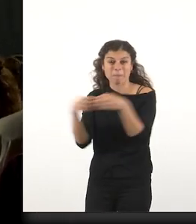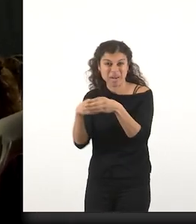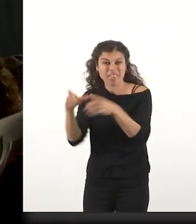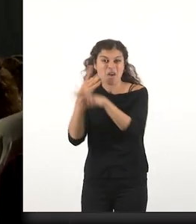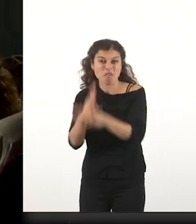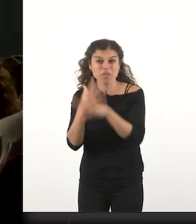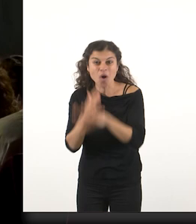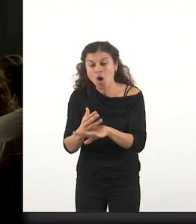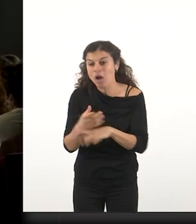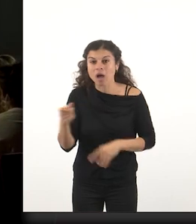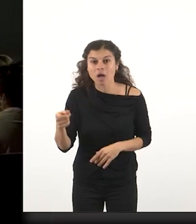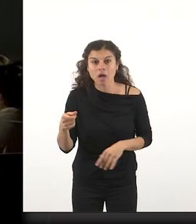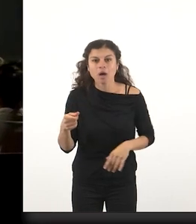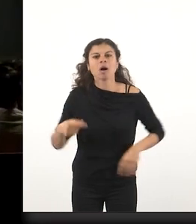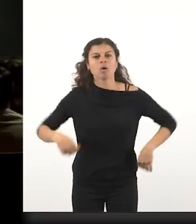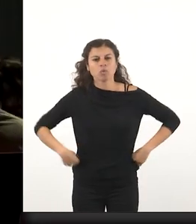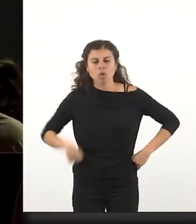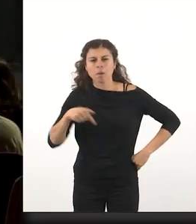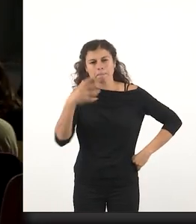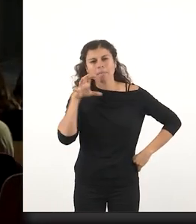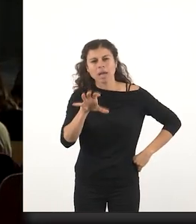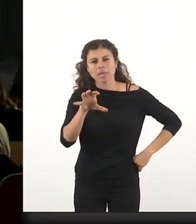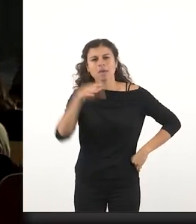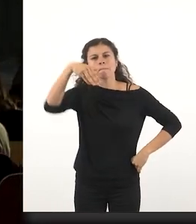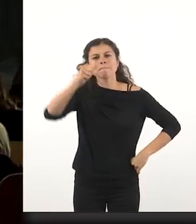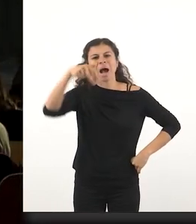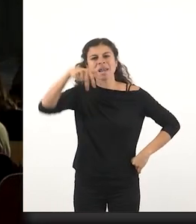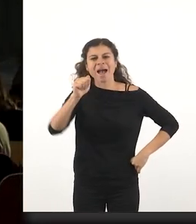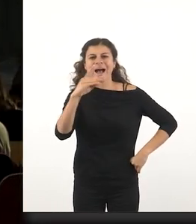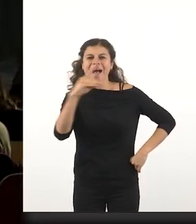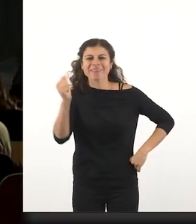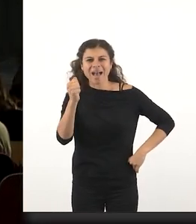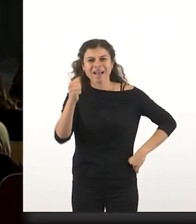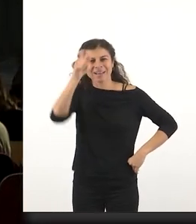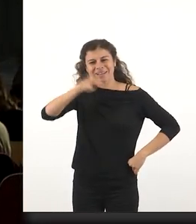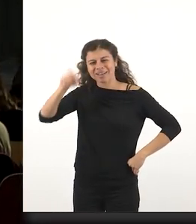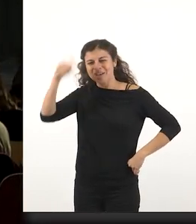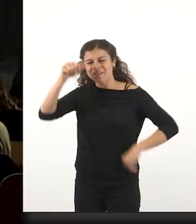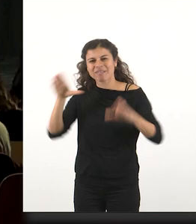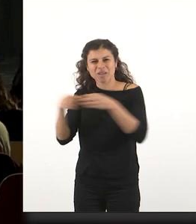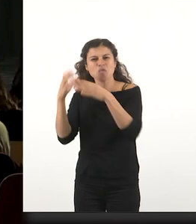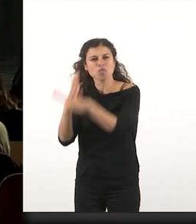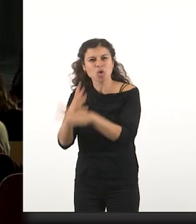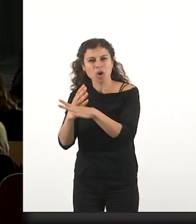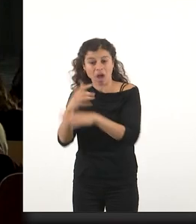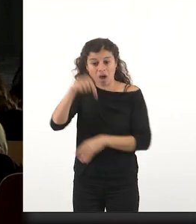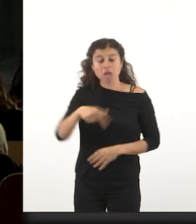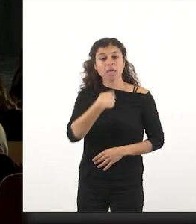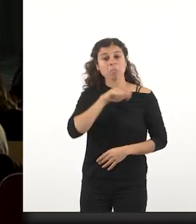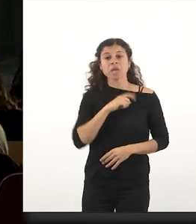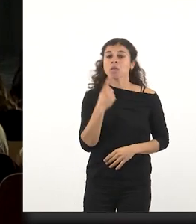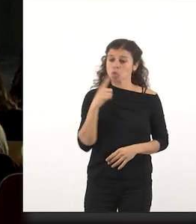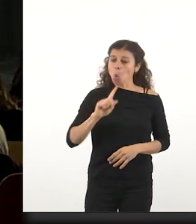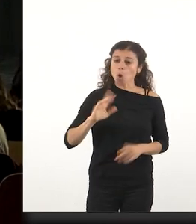carta. La de la manada, joder, qué país más guay en el que vivimos, ¿no? Donde aquí ya está todo conseguido, al revés, que somos radicales.